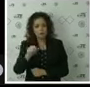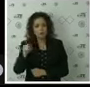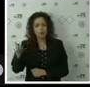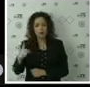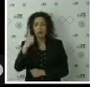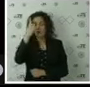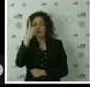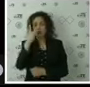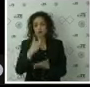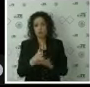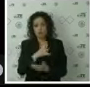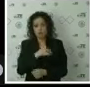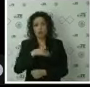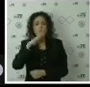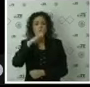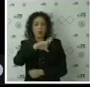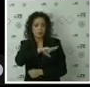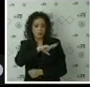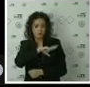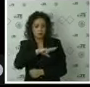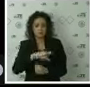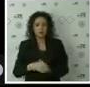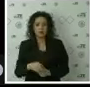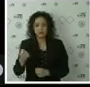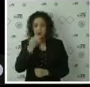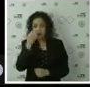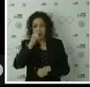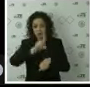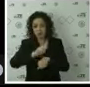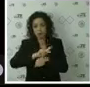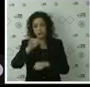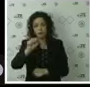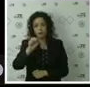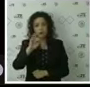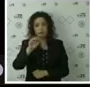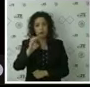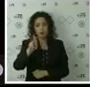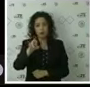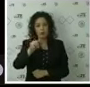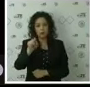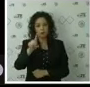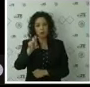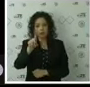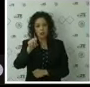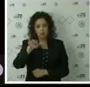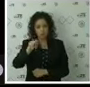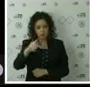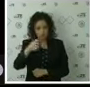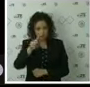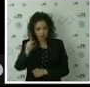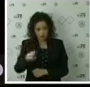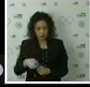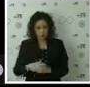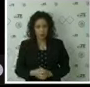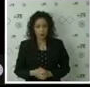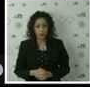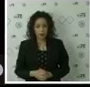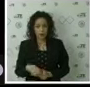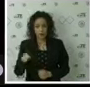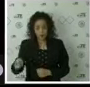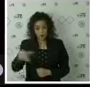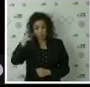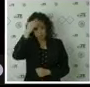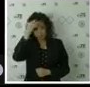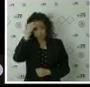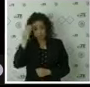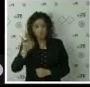soltera y actualmente cursa el 5º semestre en la preparatoria Josefa Ortiz de Domínguez, plantel Coajimalpa. Su avance académico